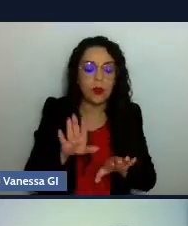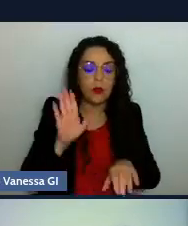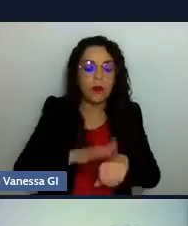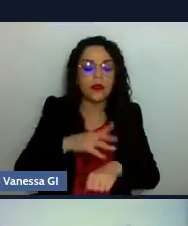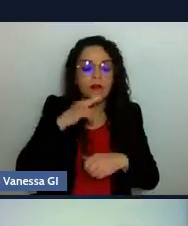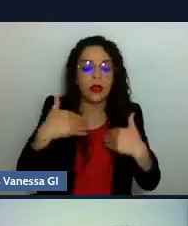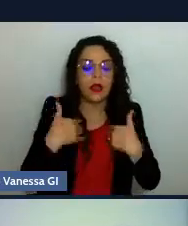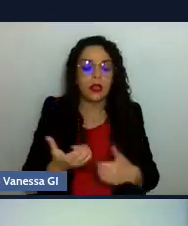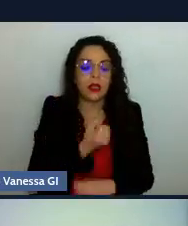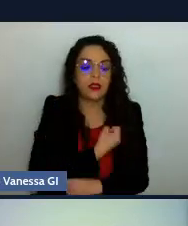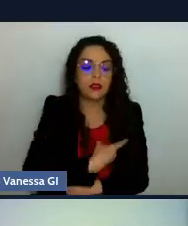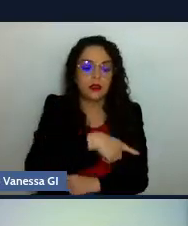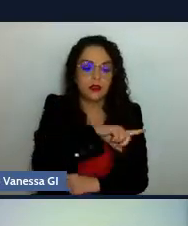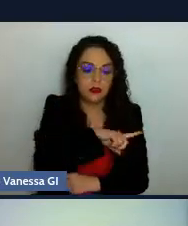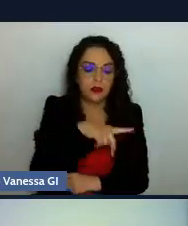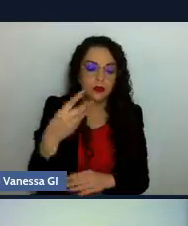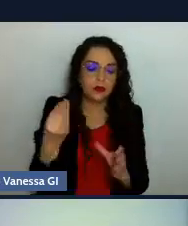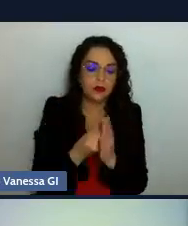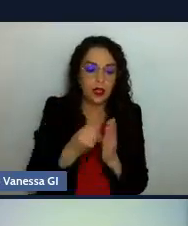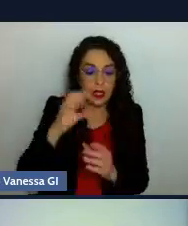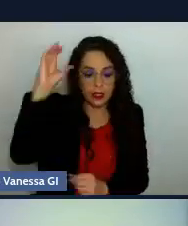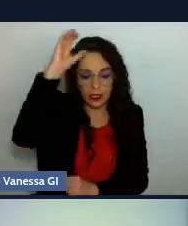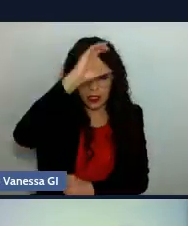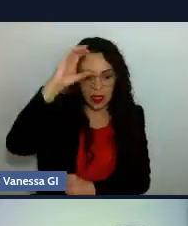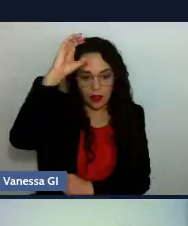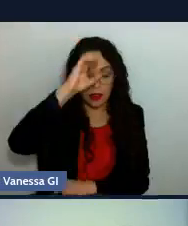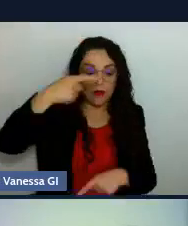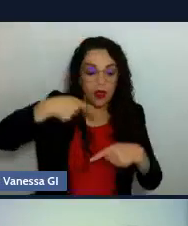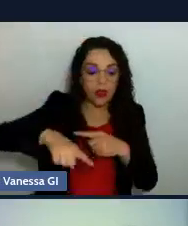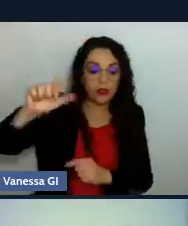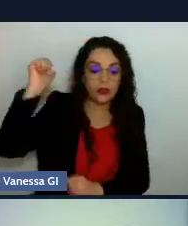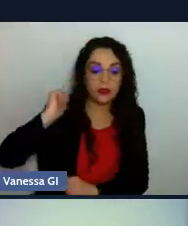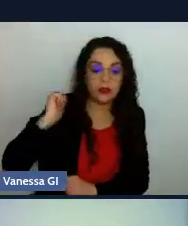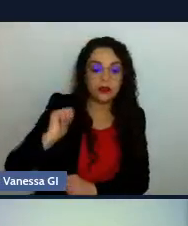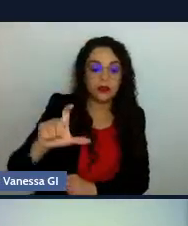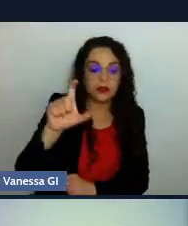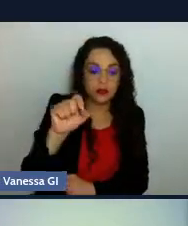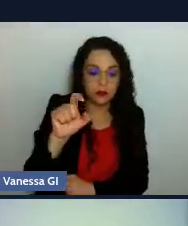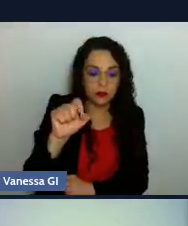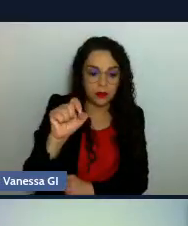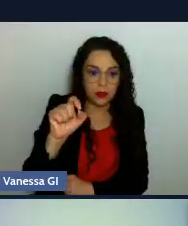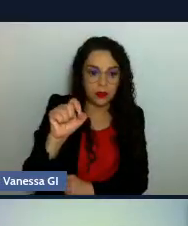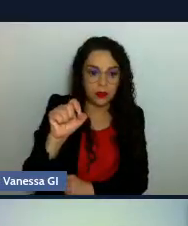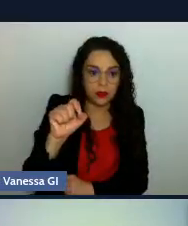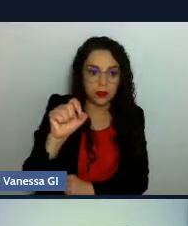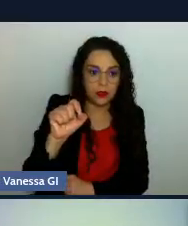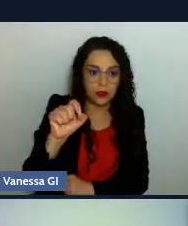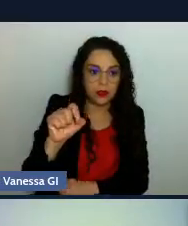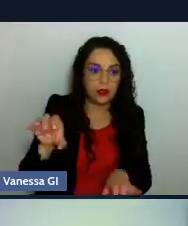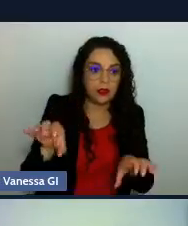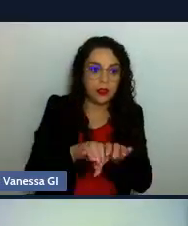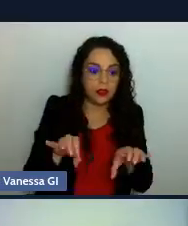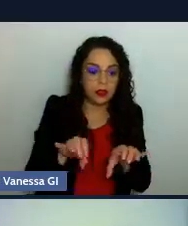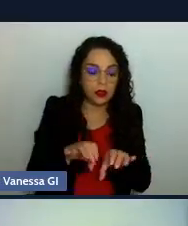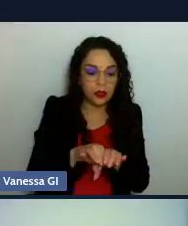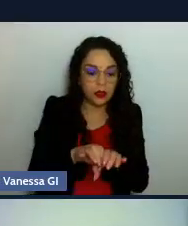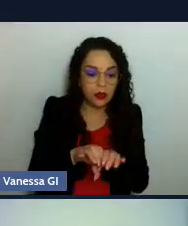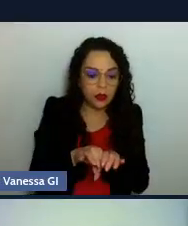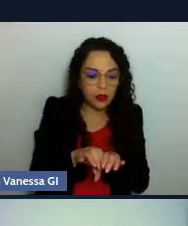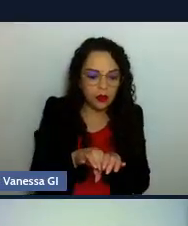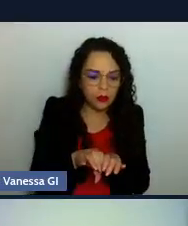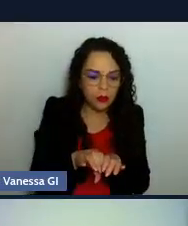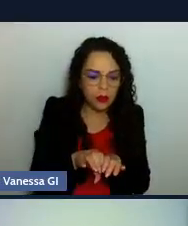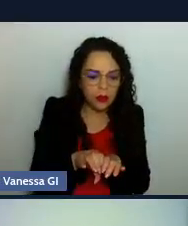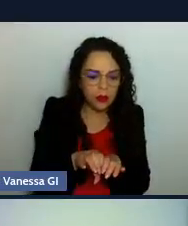la parte científica. A principios del siglo XX, la salud se empieza a entender como la ausencia de la enfermedad o